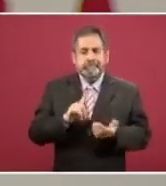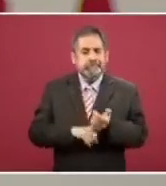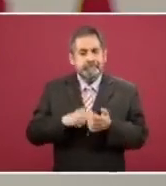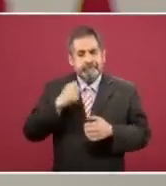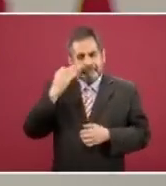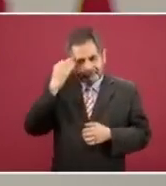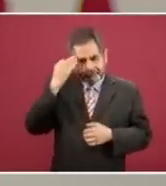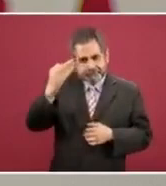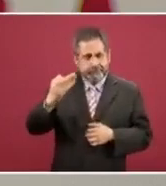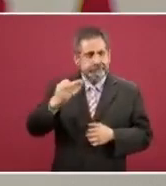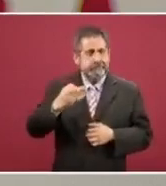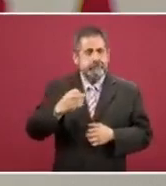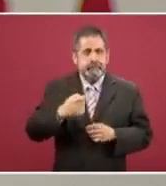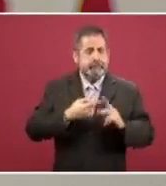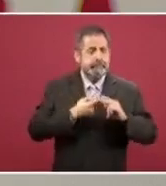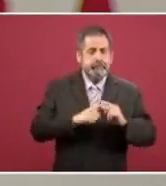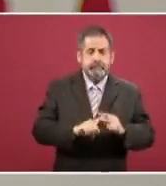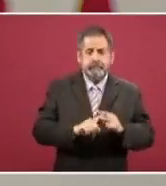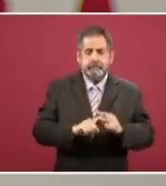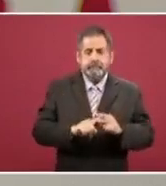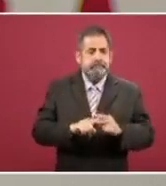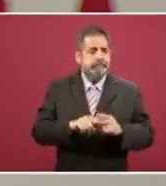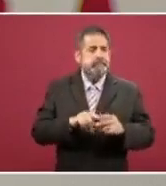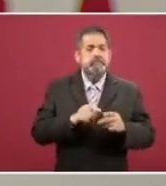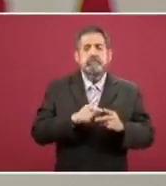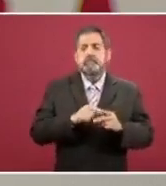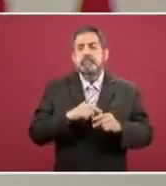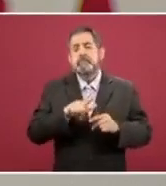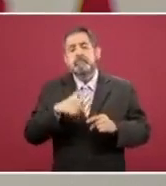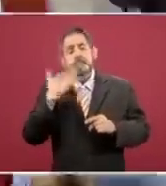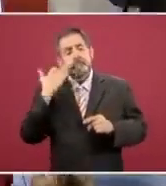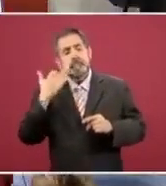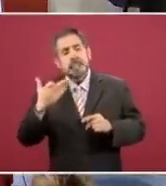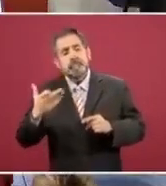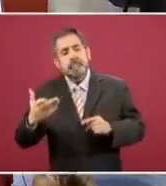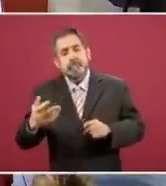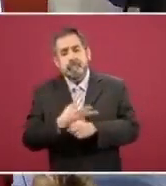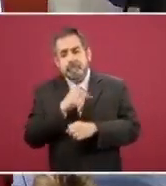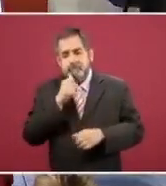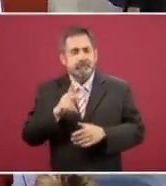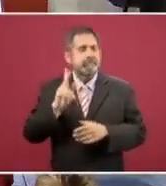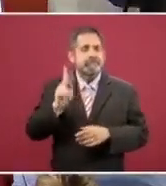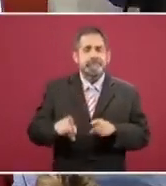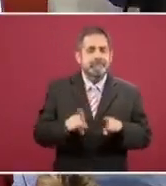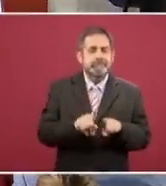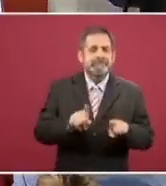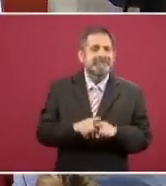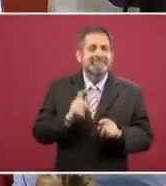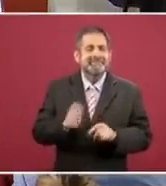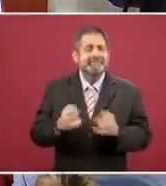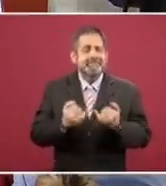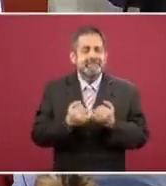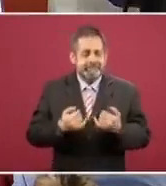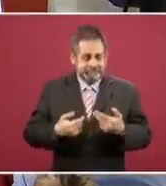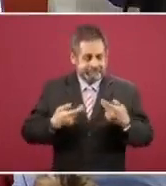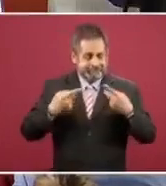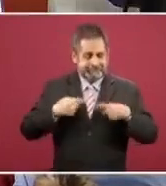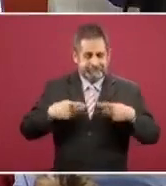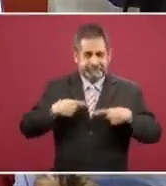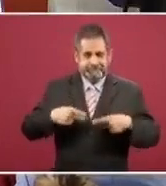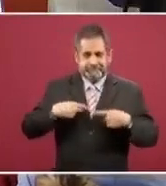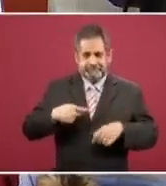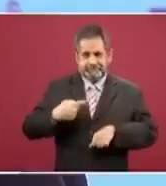periodo de incubación poblacional. Esto es muy parecido a lo que pasa cuando nos infectamos individualmente, por ejemplo, con el